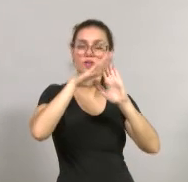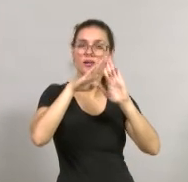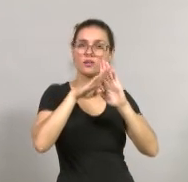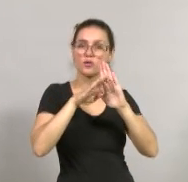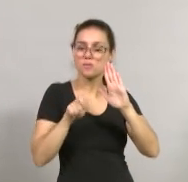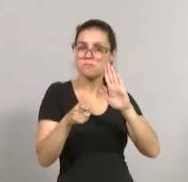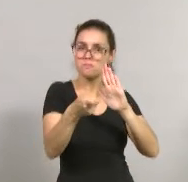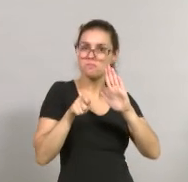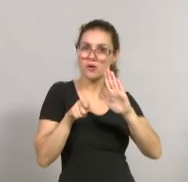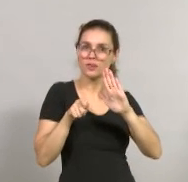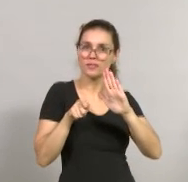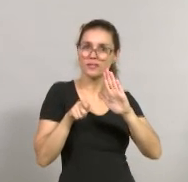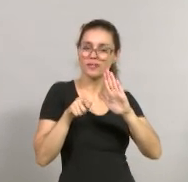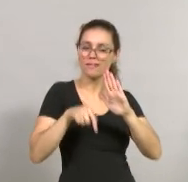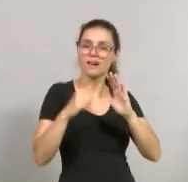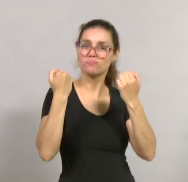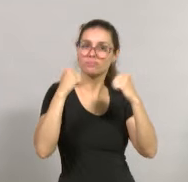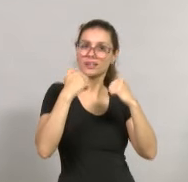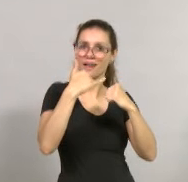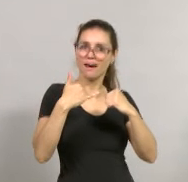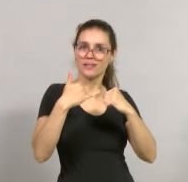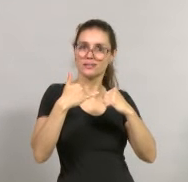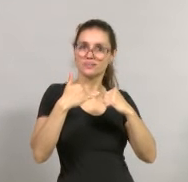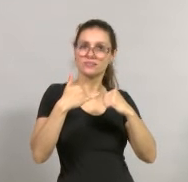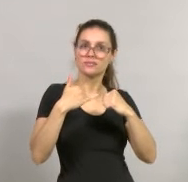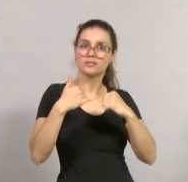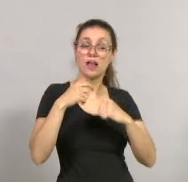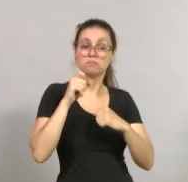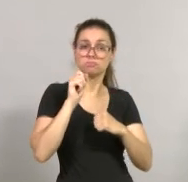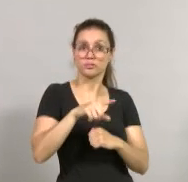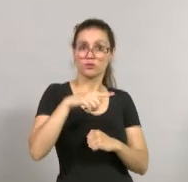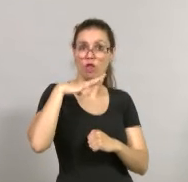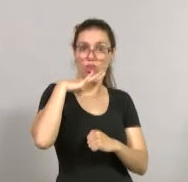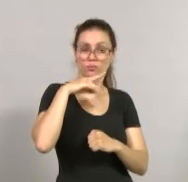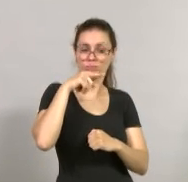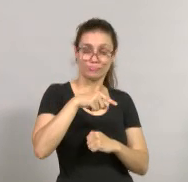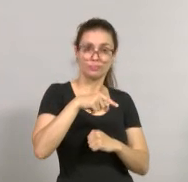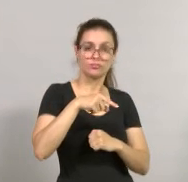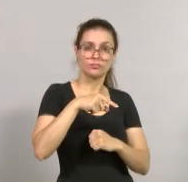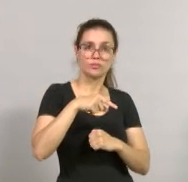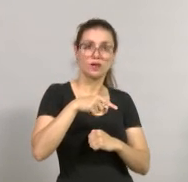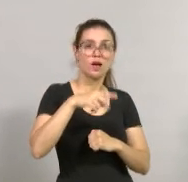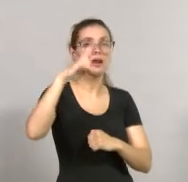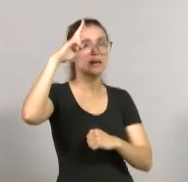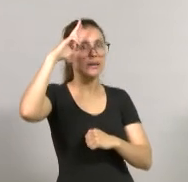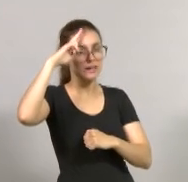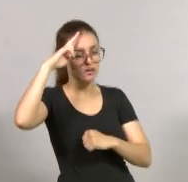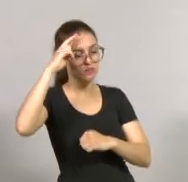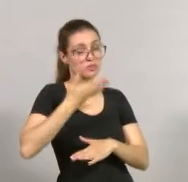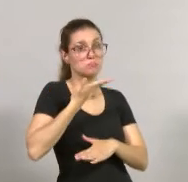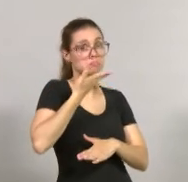política que atraviesa nuestras prácticas. Entonces, el lenguaje inclusivo es el reconocimiento en el habla de